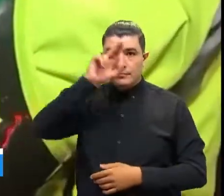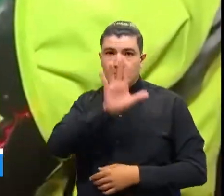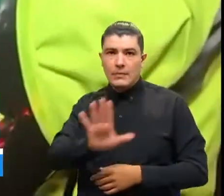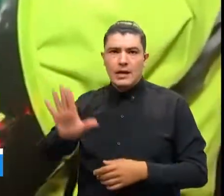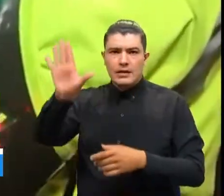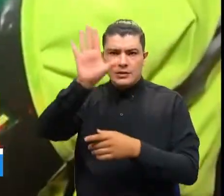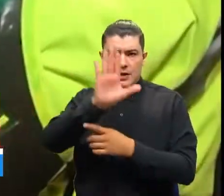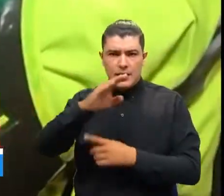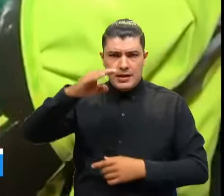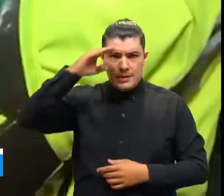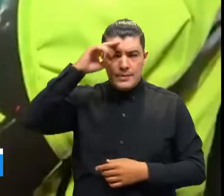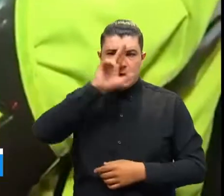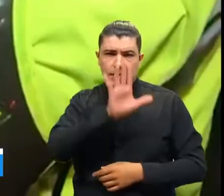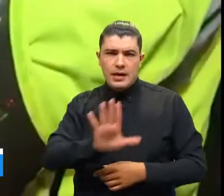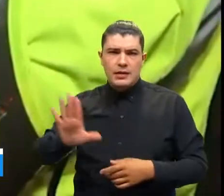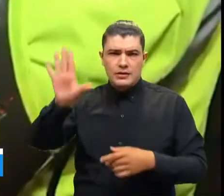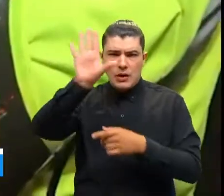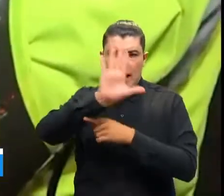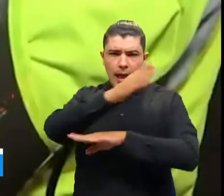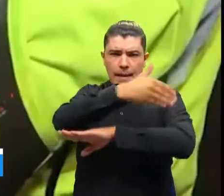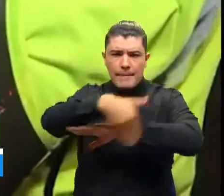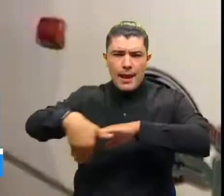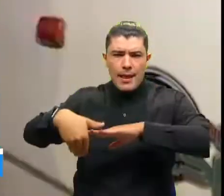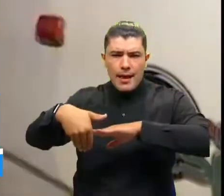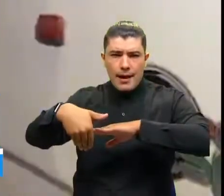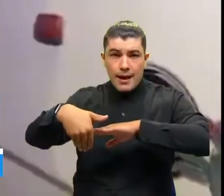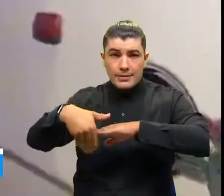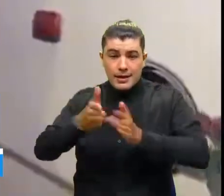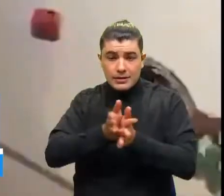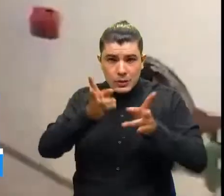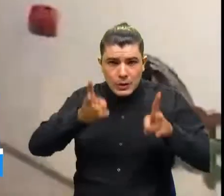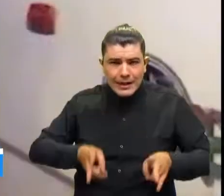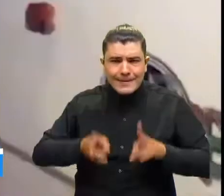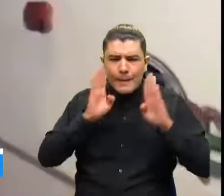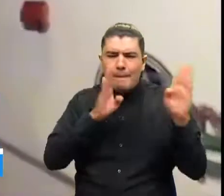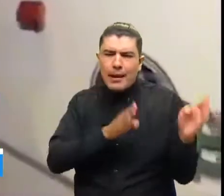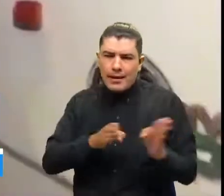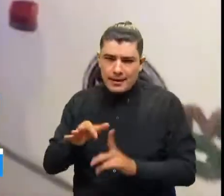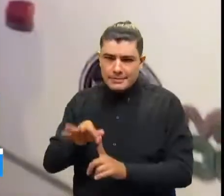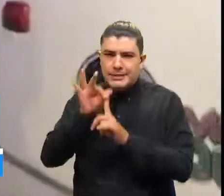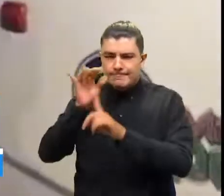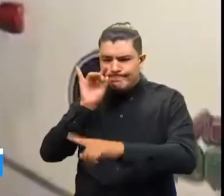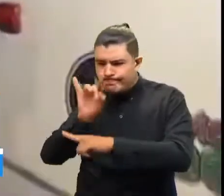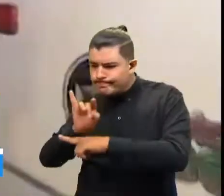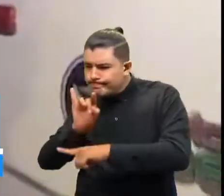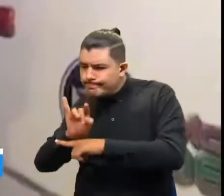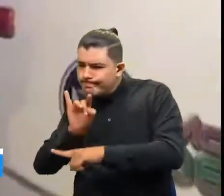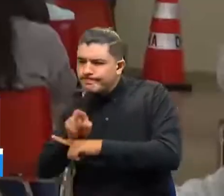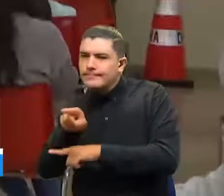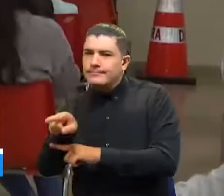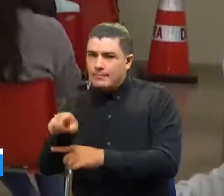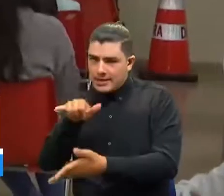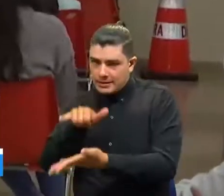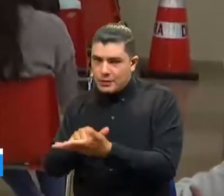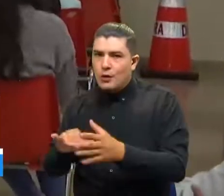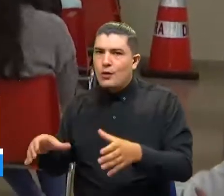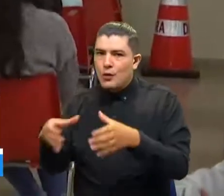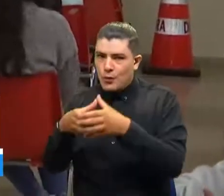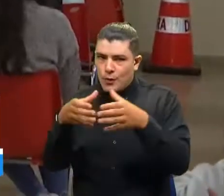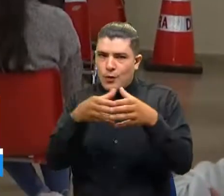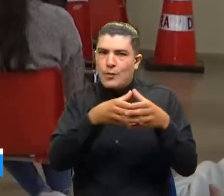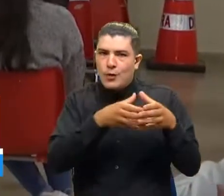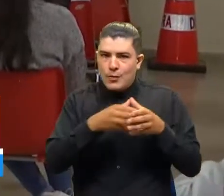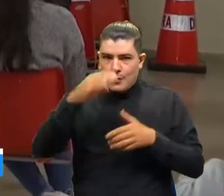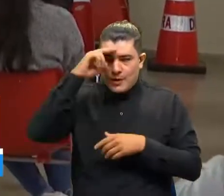especialidades como infancia y adolescencia y patrulla del modelo de vigilancia por cuadrantes son algunos de los grupos que llevaron un mensaje